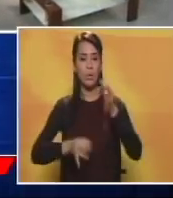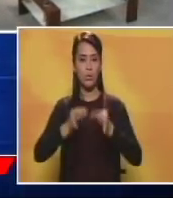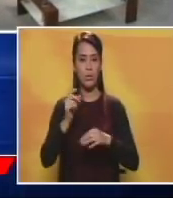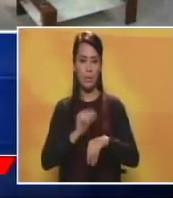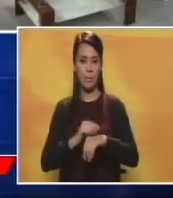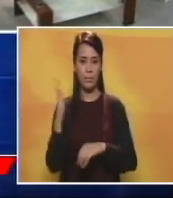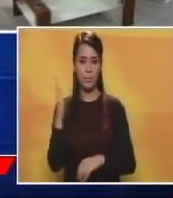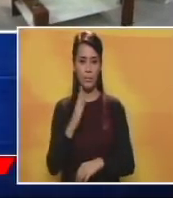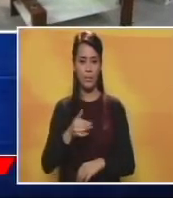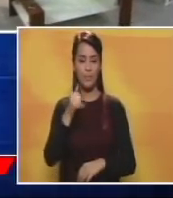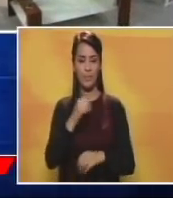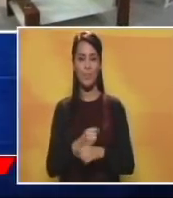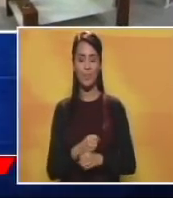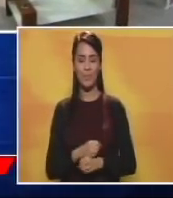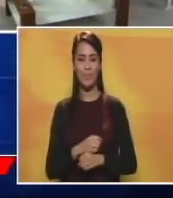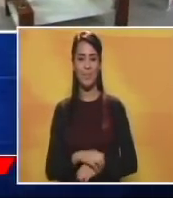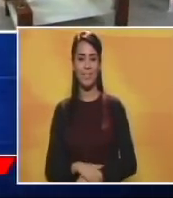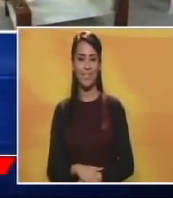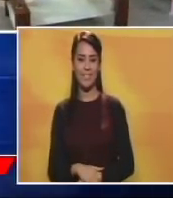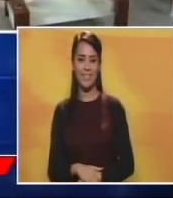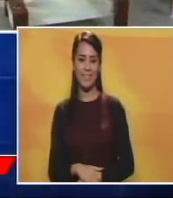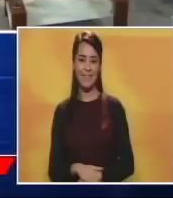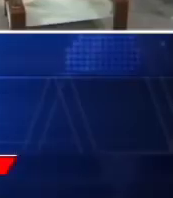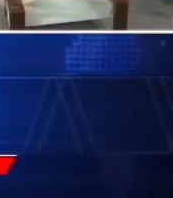será en minutos. Al regreso, no se aparten, ya volvemos.